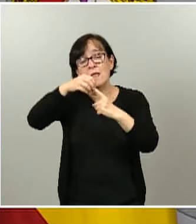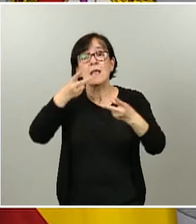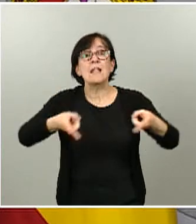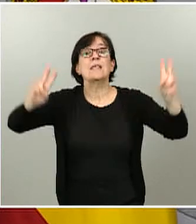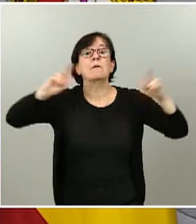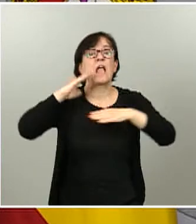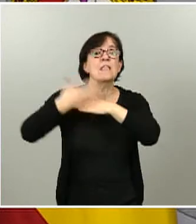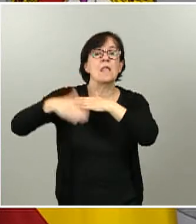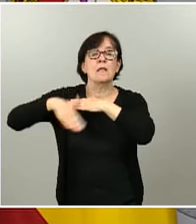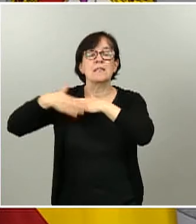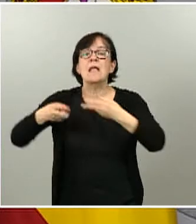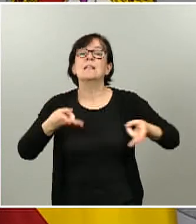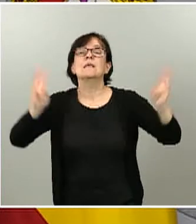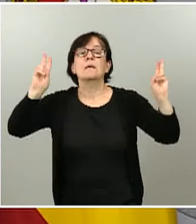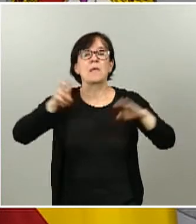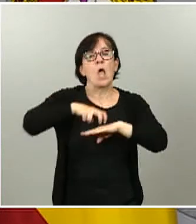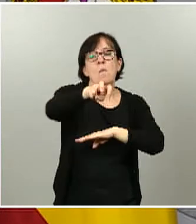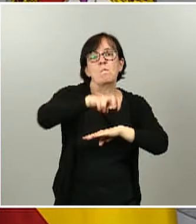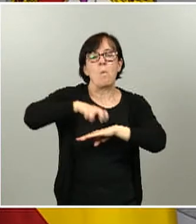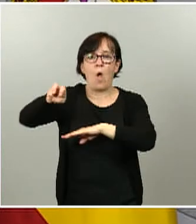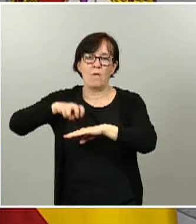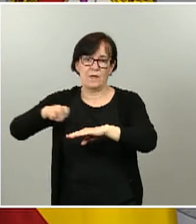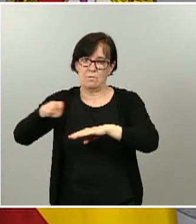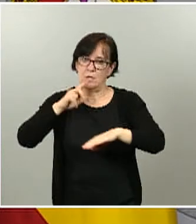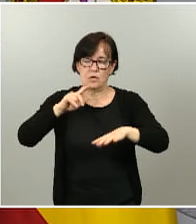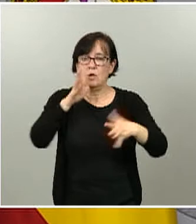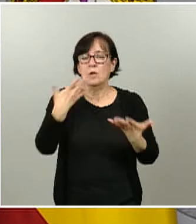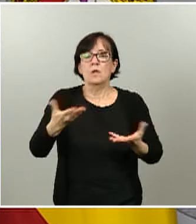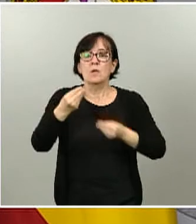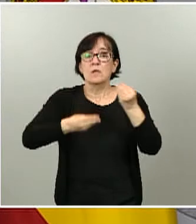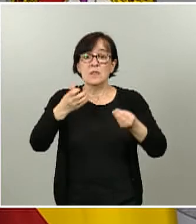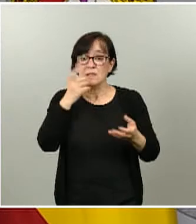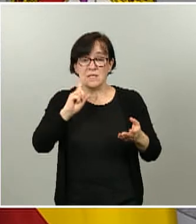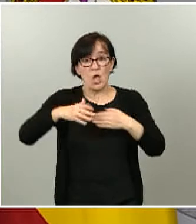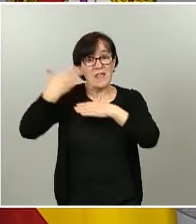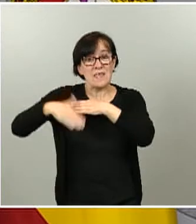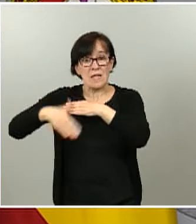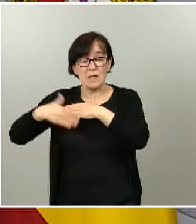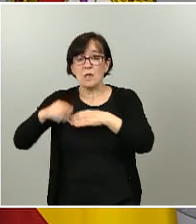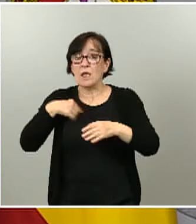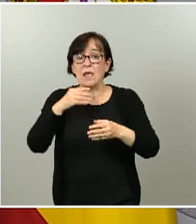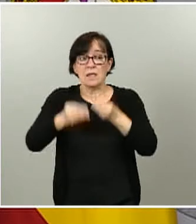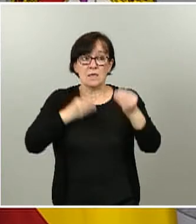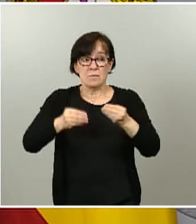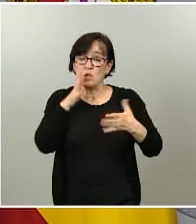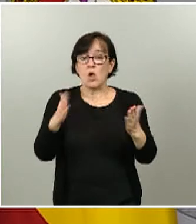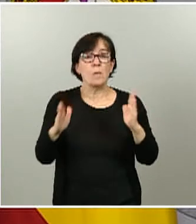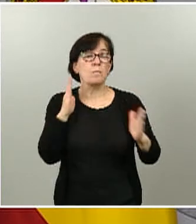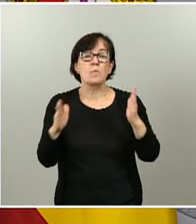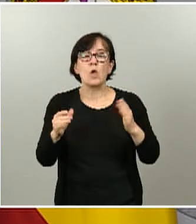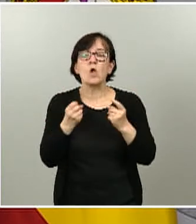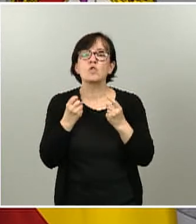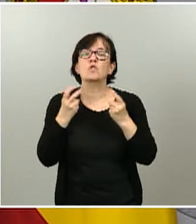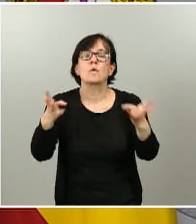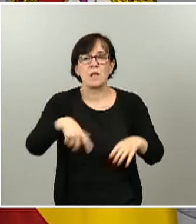la libertad de movimiento, que en su caso, si no estuviera restringida, estaríamos en este momento con un número de personas